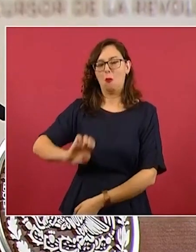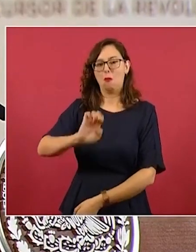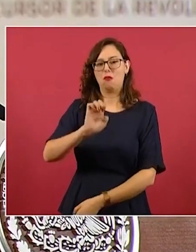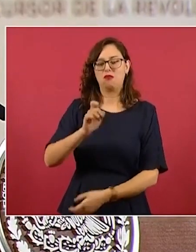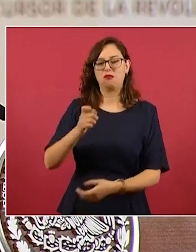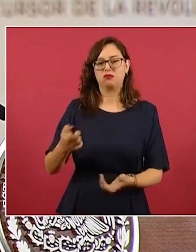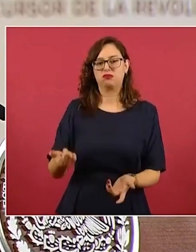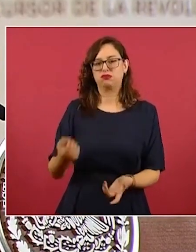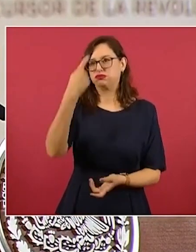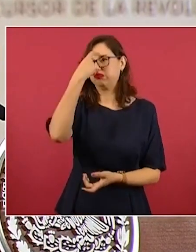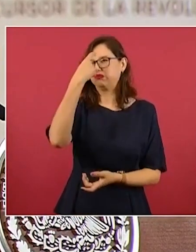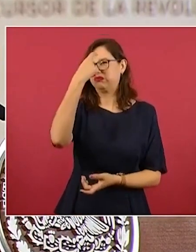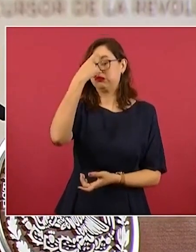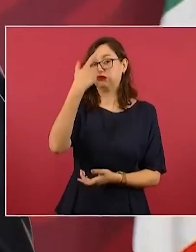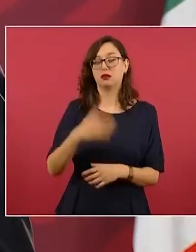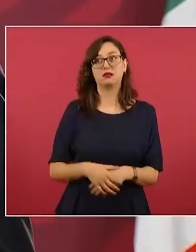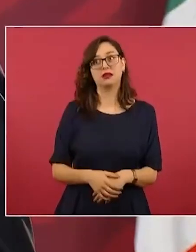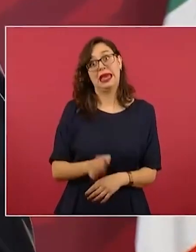el estalinismo,